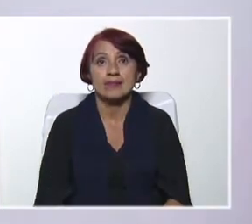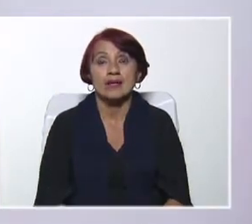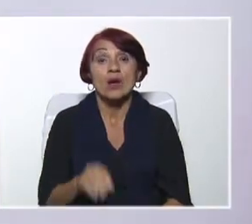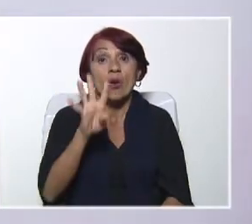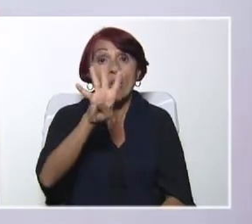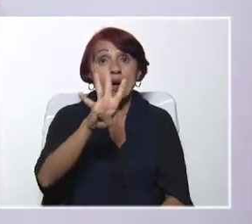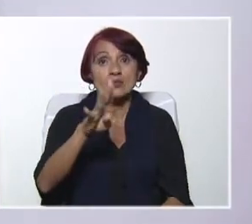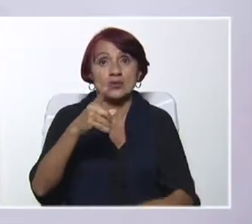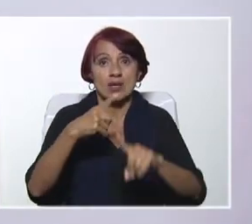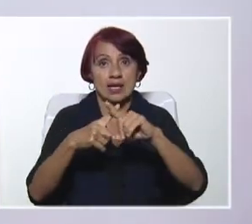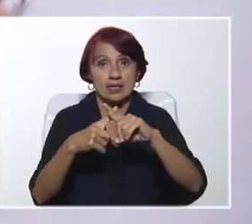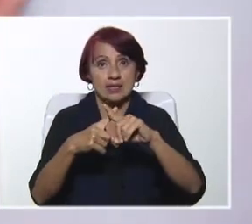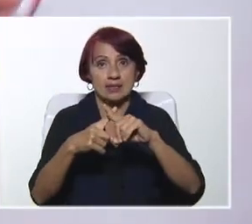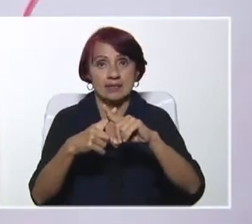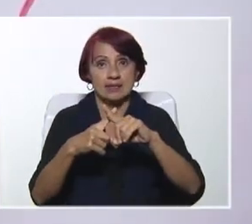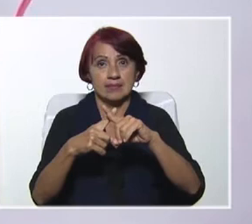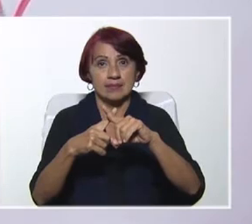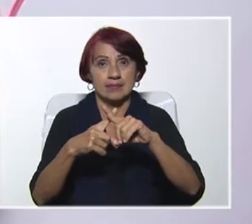4x